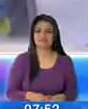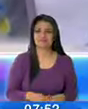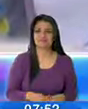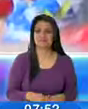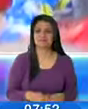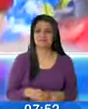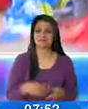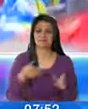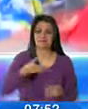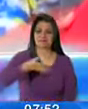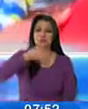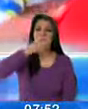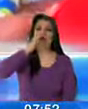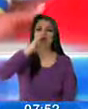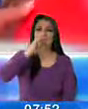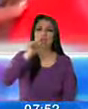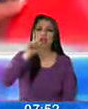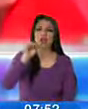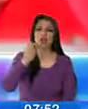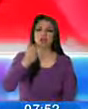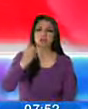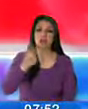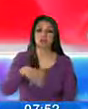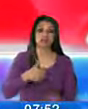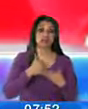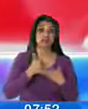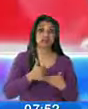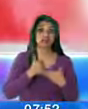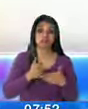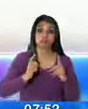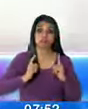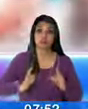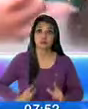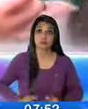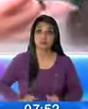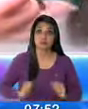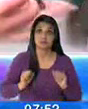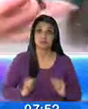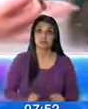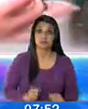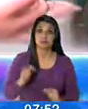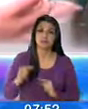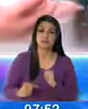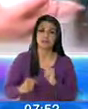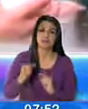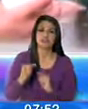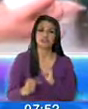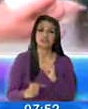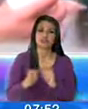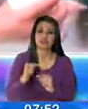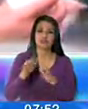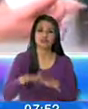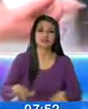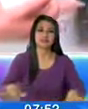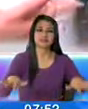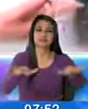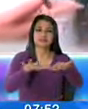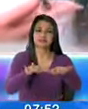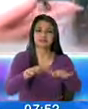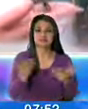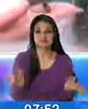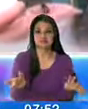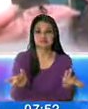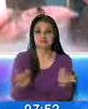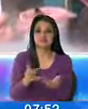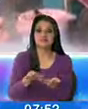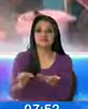calostra, bebida que se asegura tiene muchas bondades medicinales. Algo tradicional del pueblo. Y tradiciones que tenemos